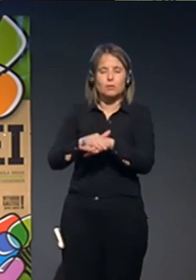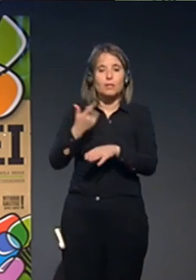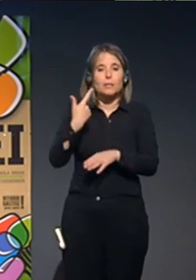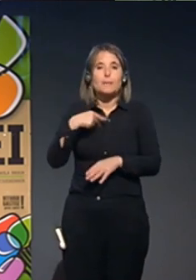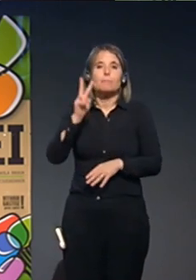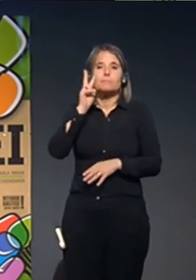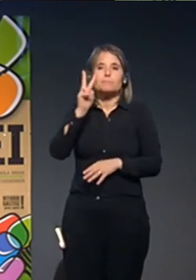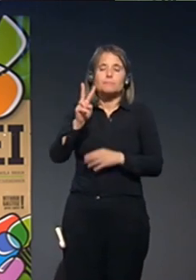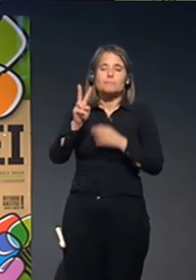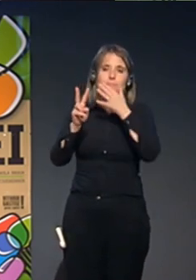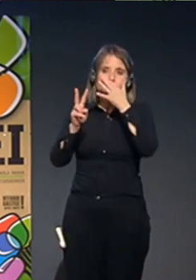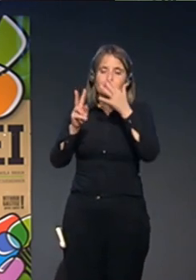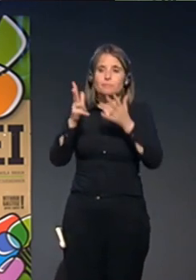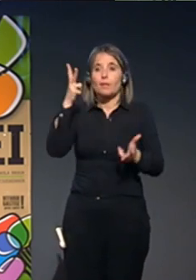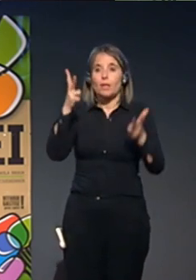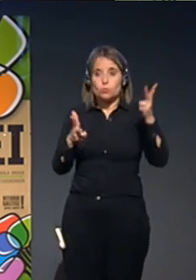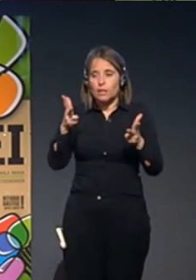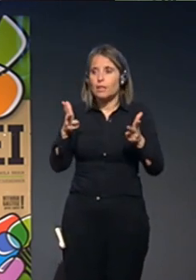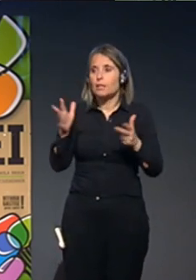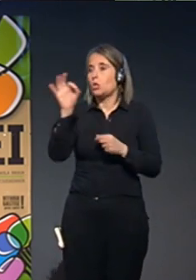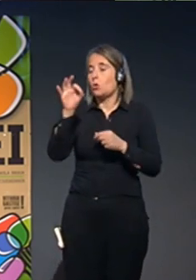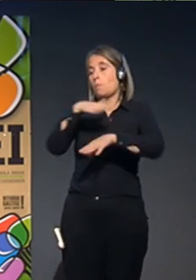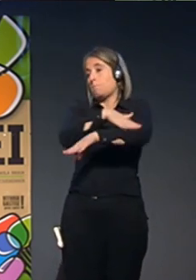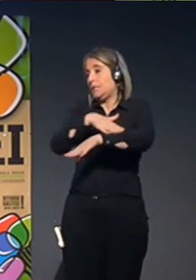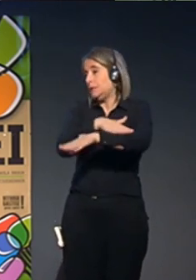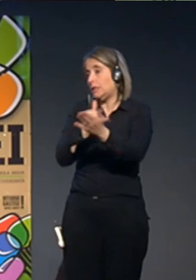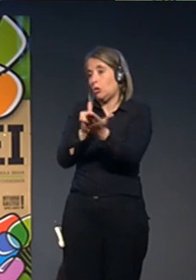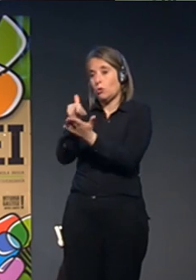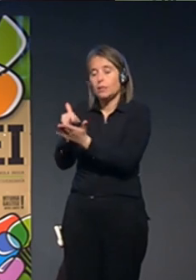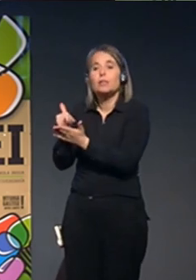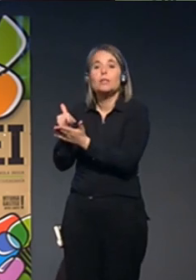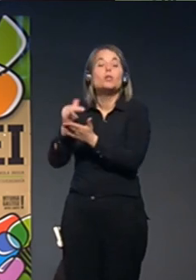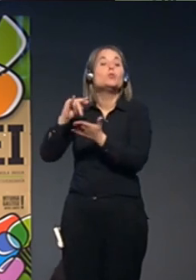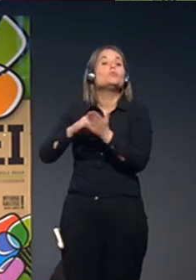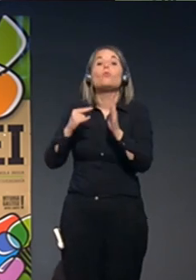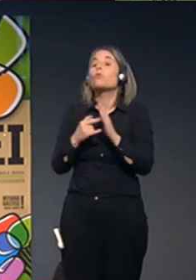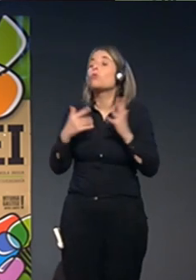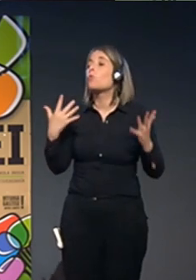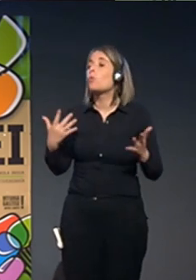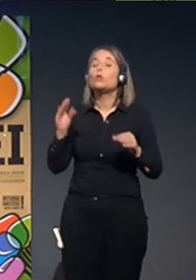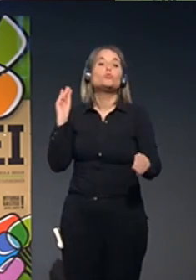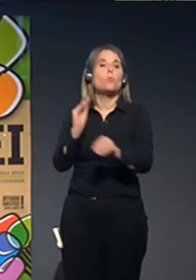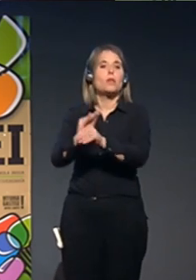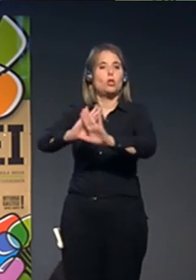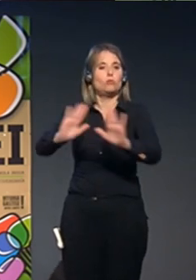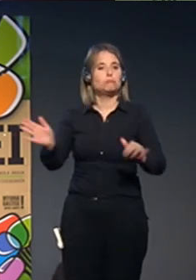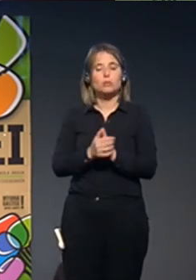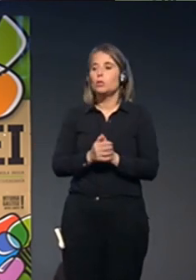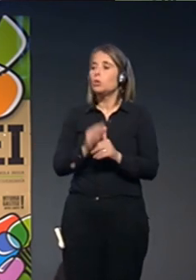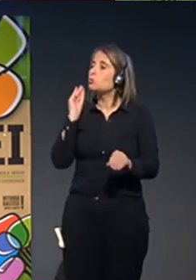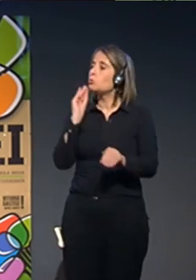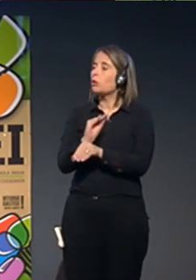viendo Es que tanto en euskadi como en el Ministerio de agricultura las soluciones es dar subvenciones